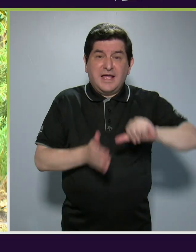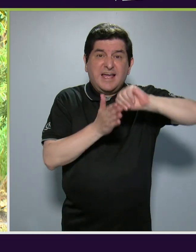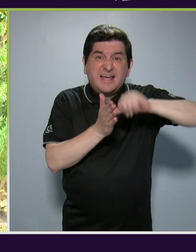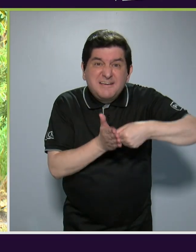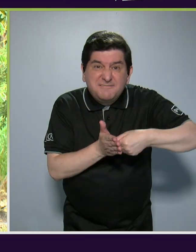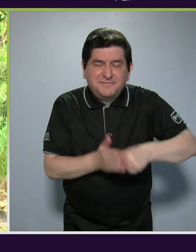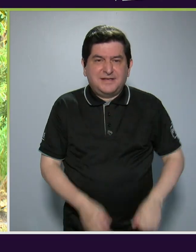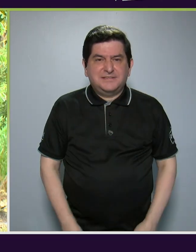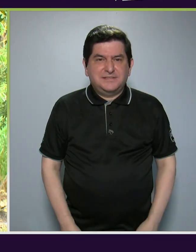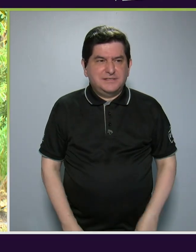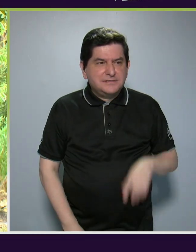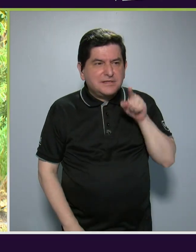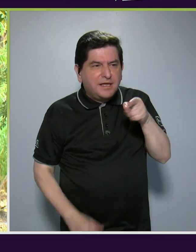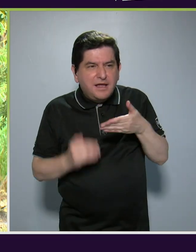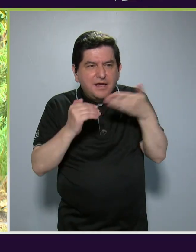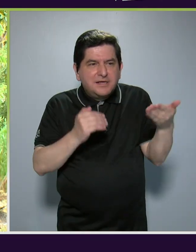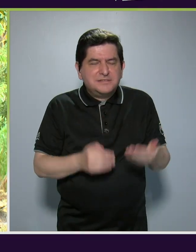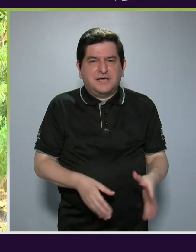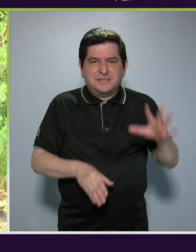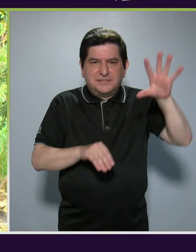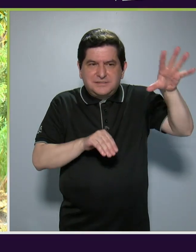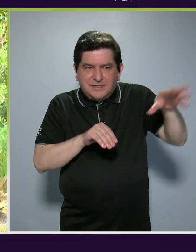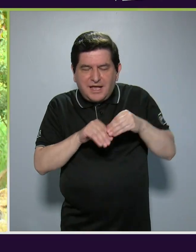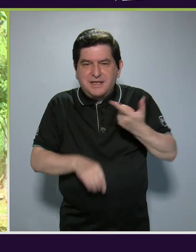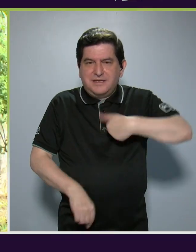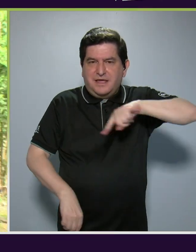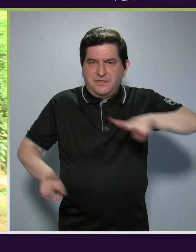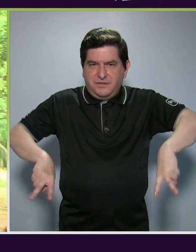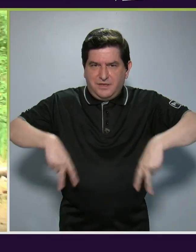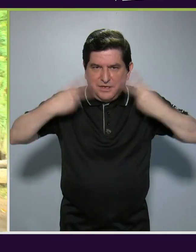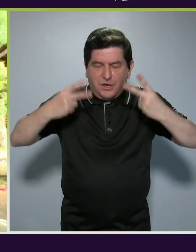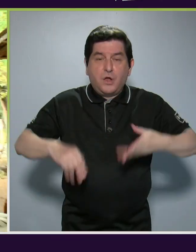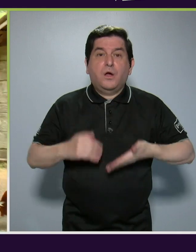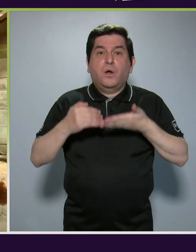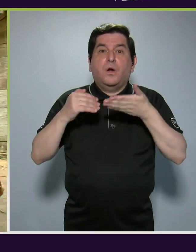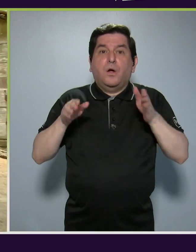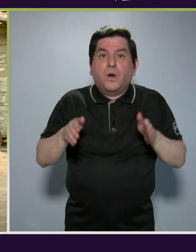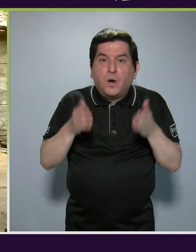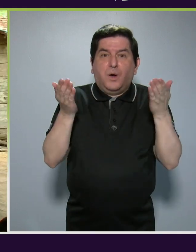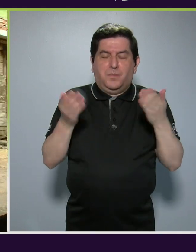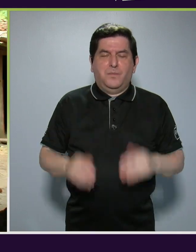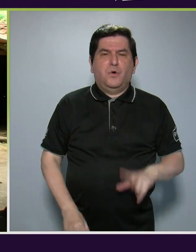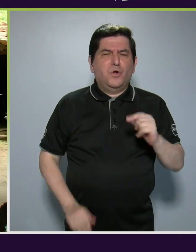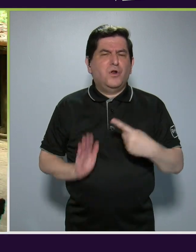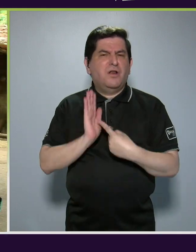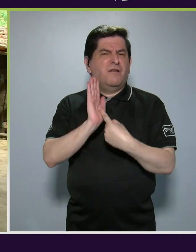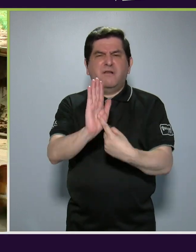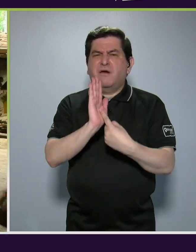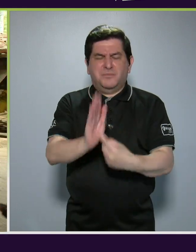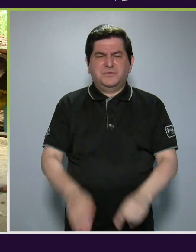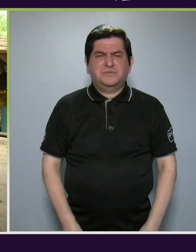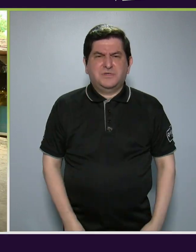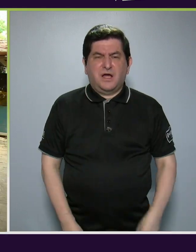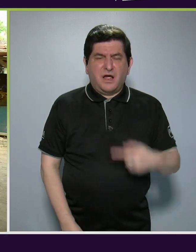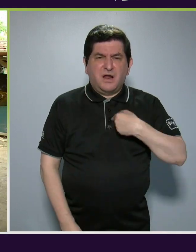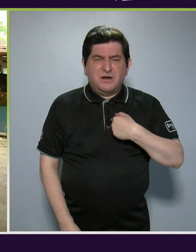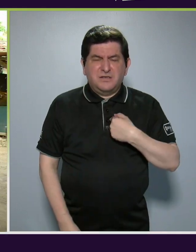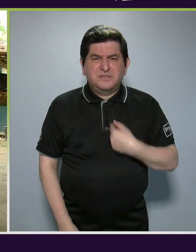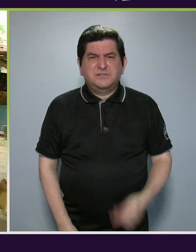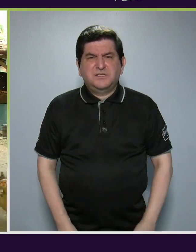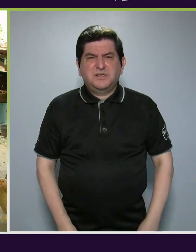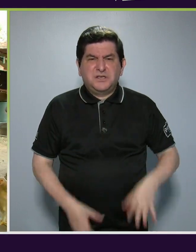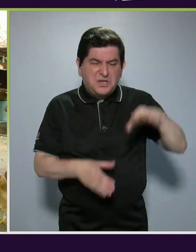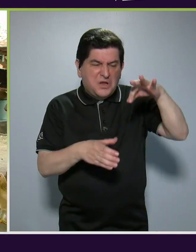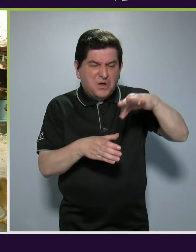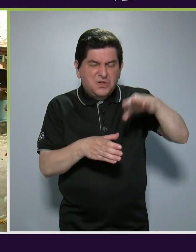podemos incorporarlo en la vida diaria? Y dejar de señalar que si voy a consumir un té que